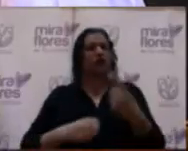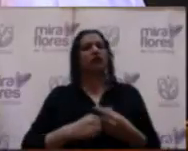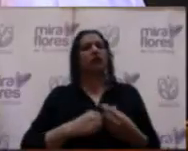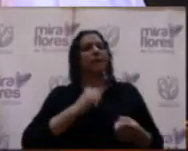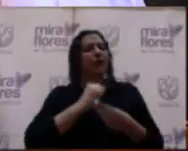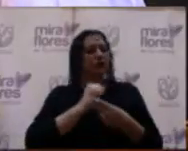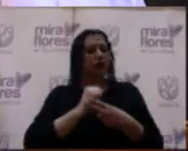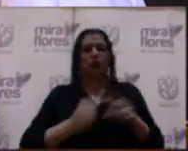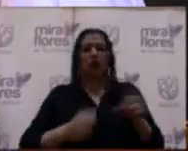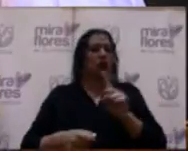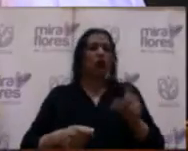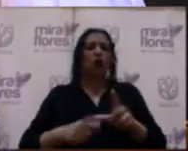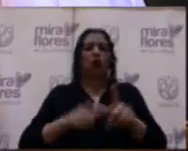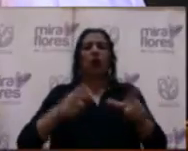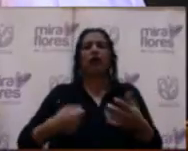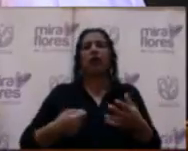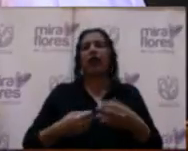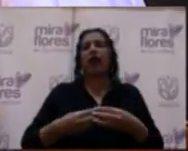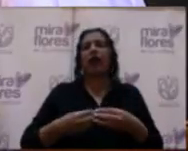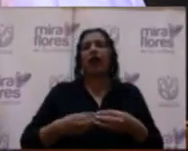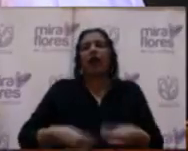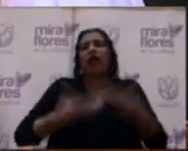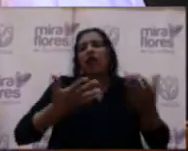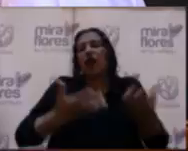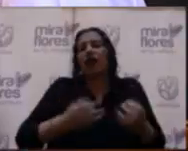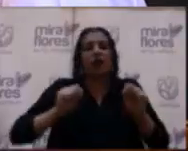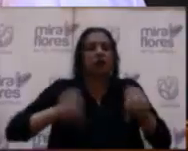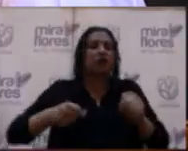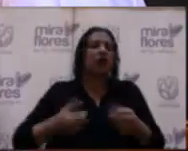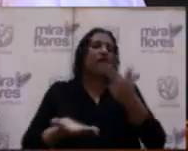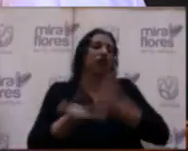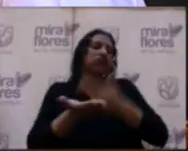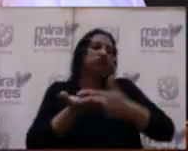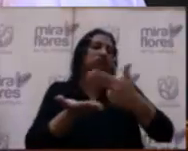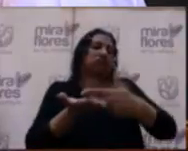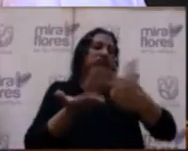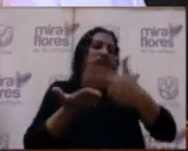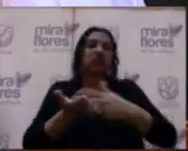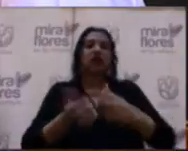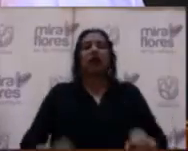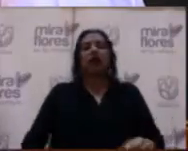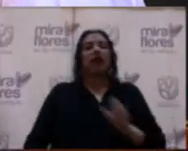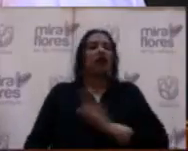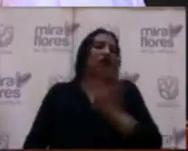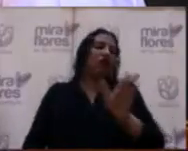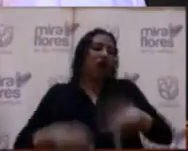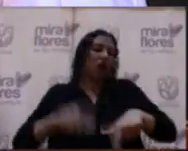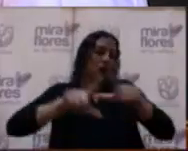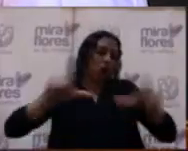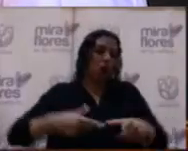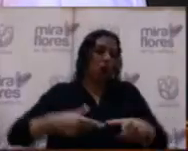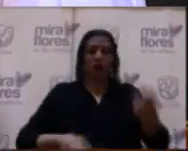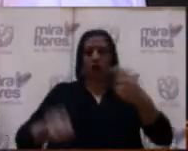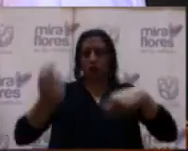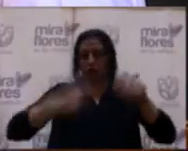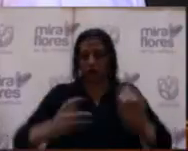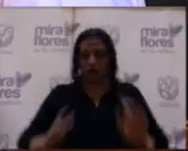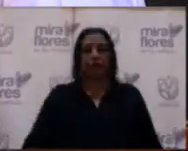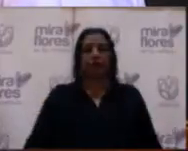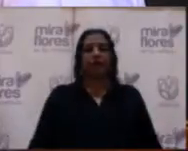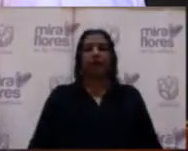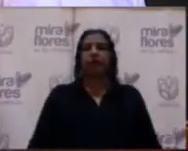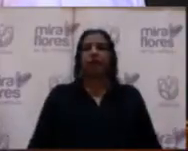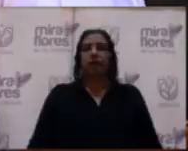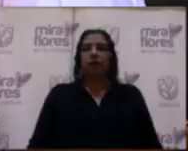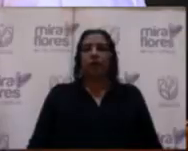y no zonas para facilitar el estacionamiento de clientes que van a un local comercial. Y este